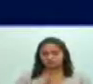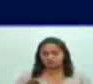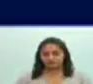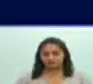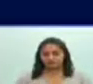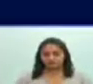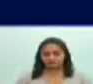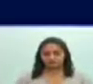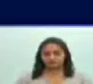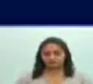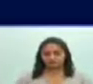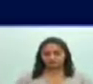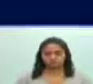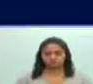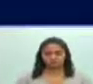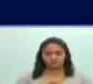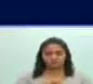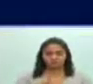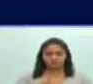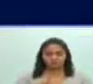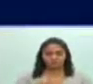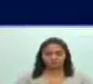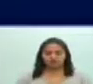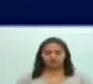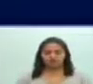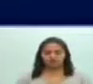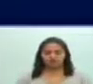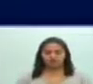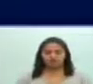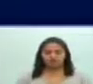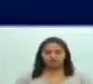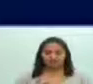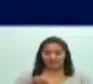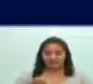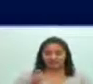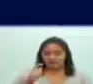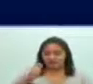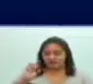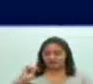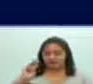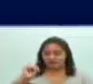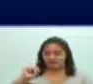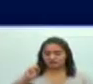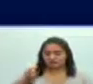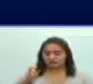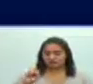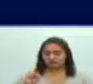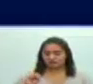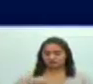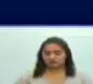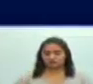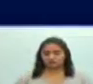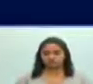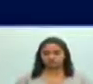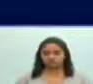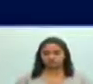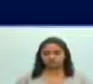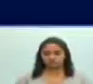las formas átonas, no las tónicas que se pronuncian con fuerza.